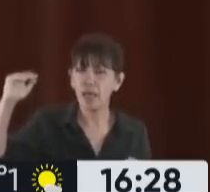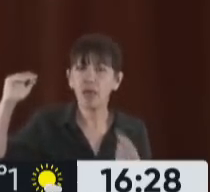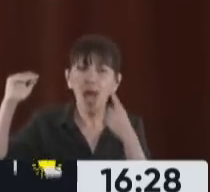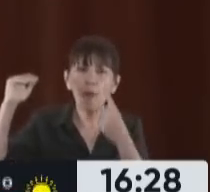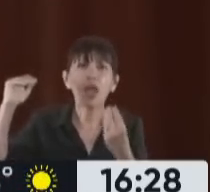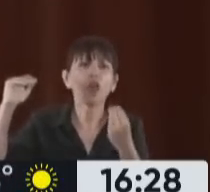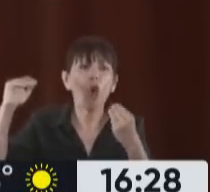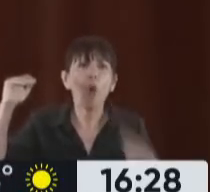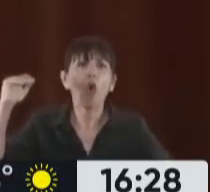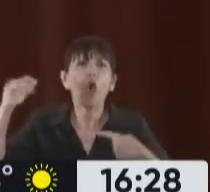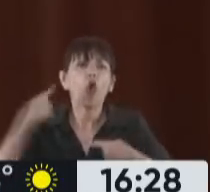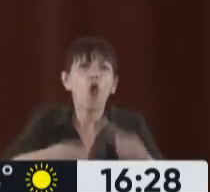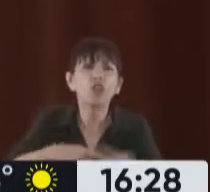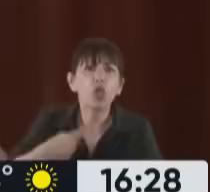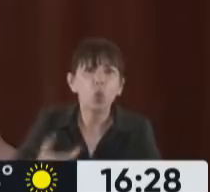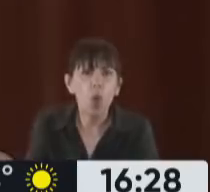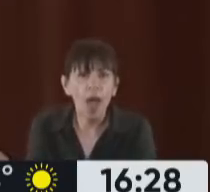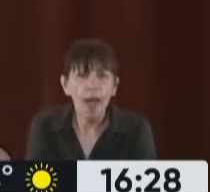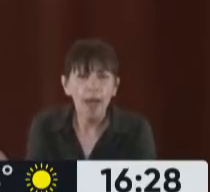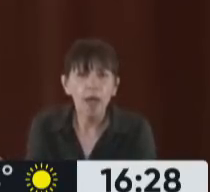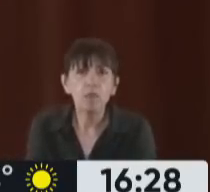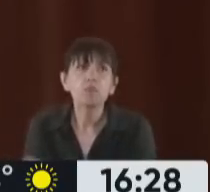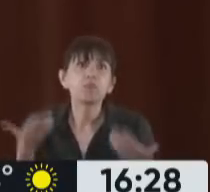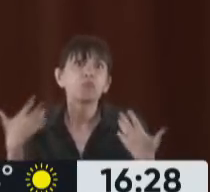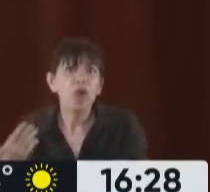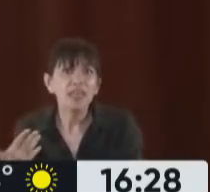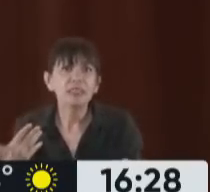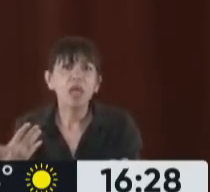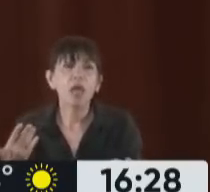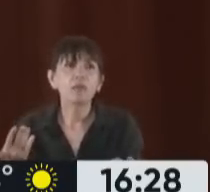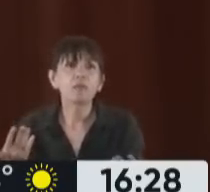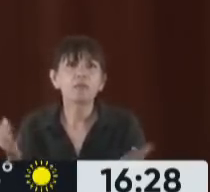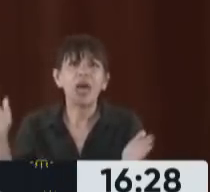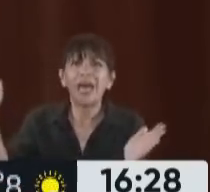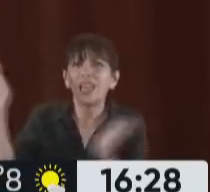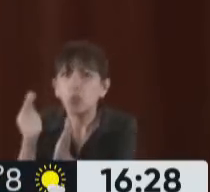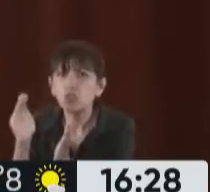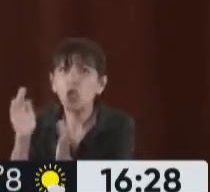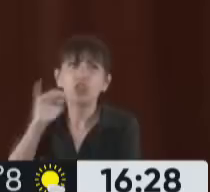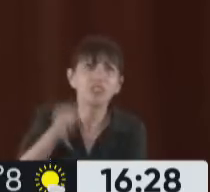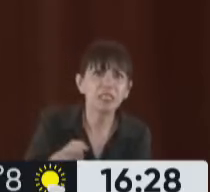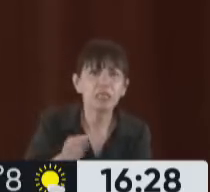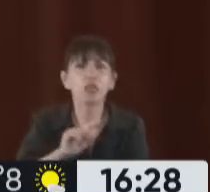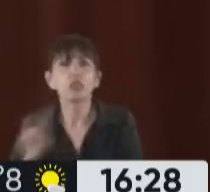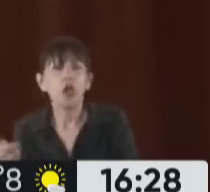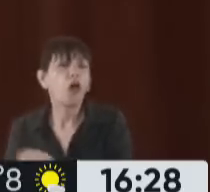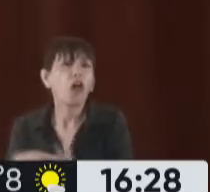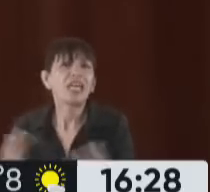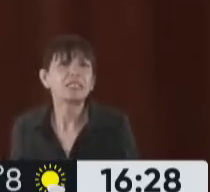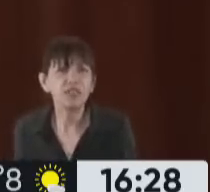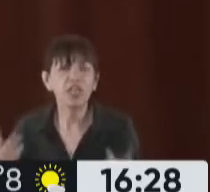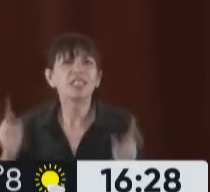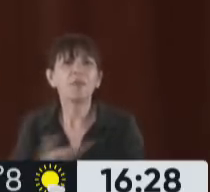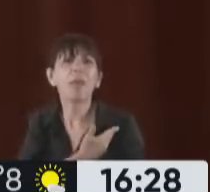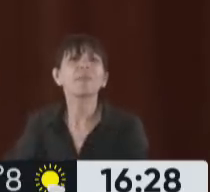adelante? Quizás haya una mínima reducción, quizás no. ¿Qué significa eso y qué idea tiene el presidente